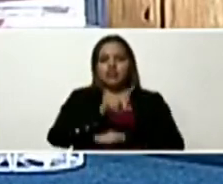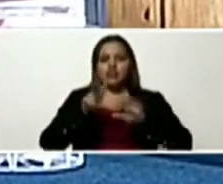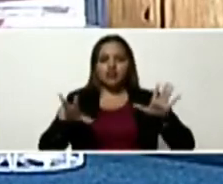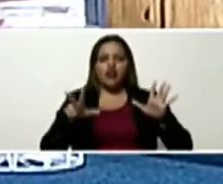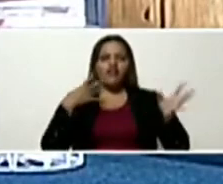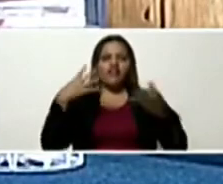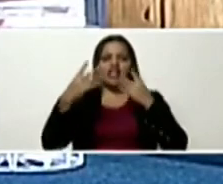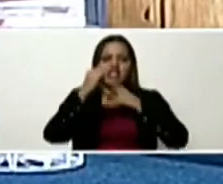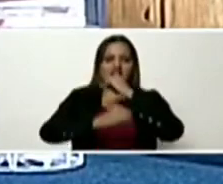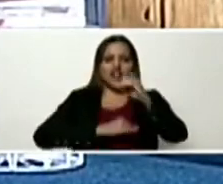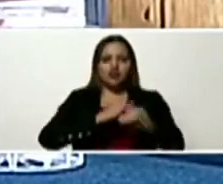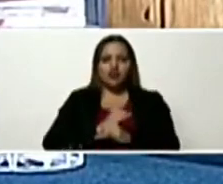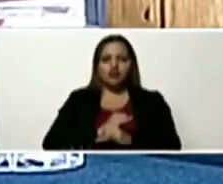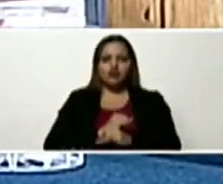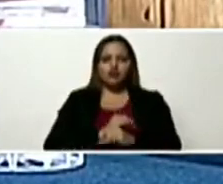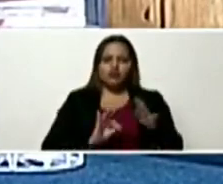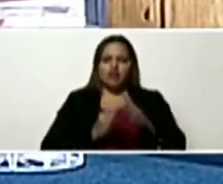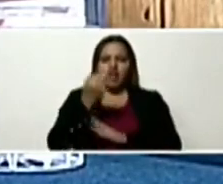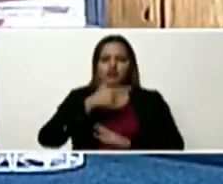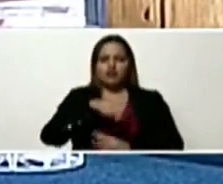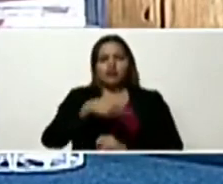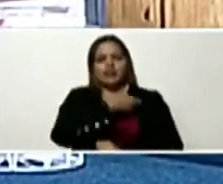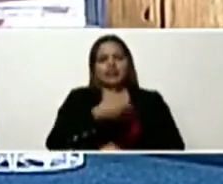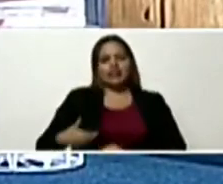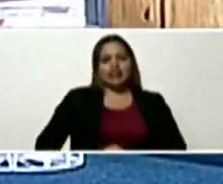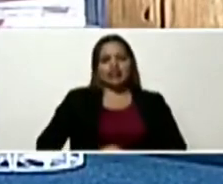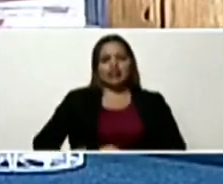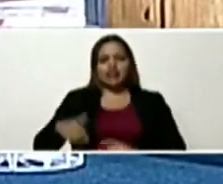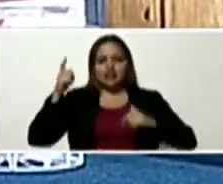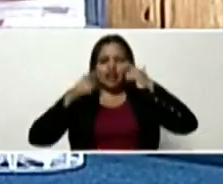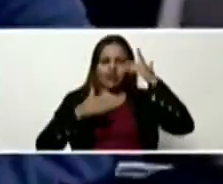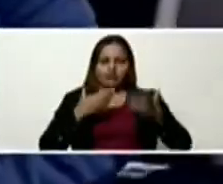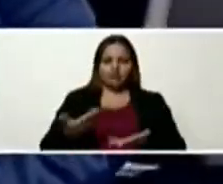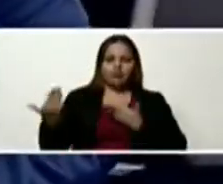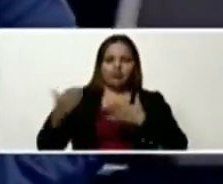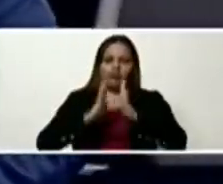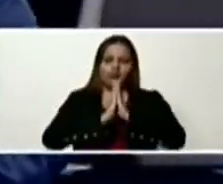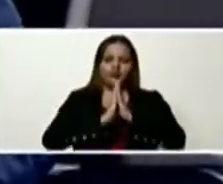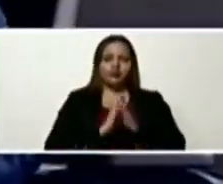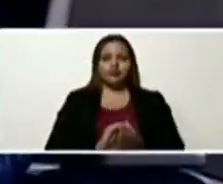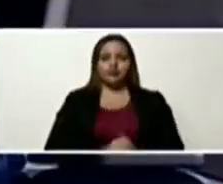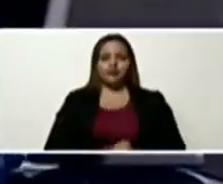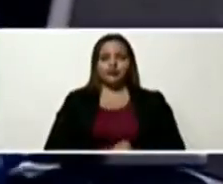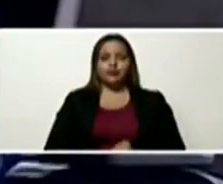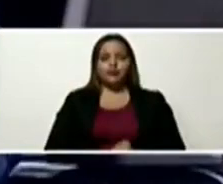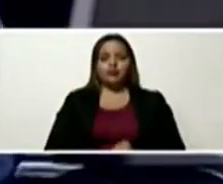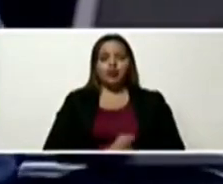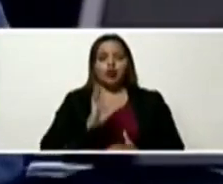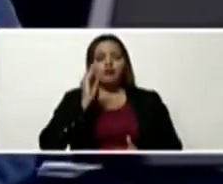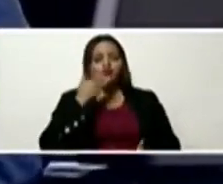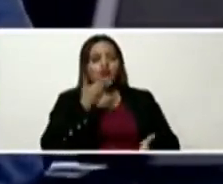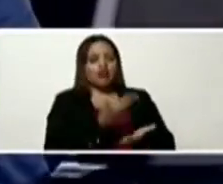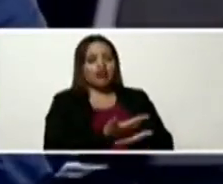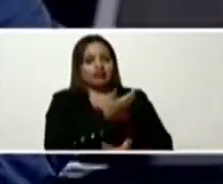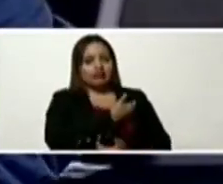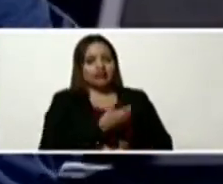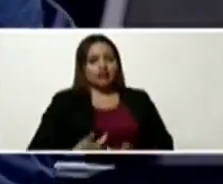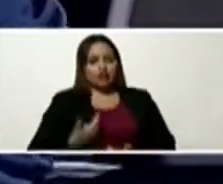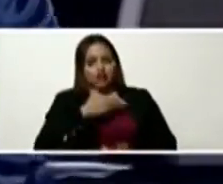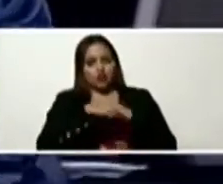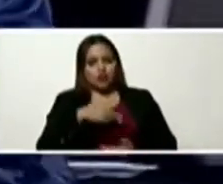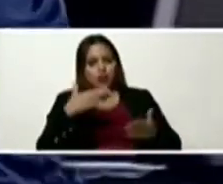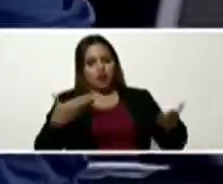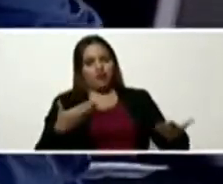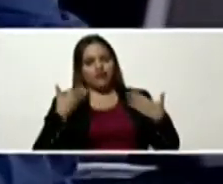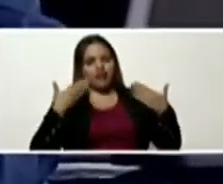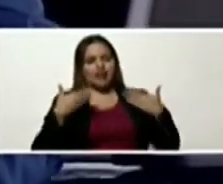Feria Internacional fundada por nuestro amado comandante Hugo Chávez. Raúl Casal, por favor. Muchas gracias, presidente. Estamos muy